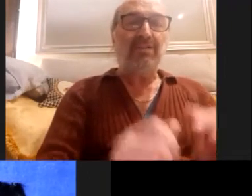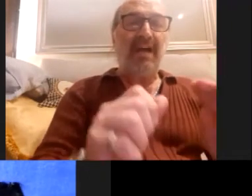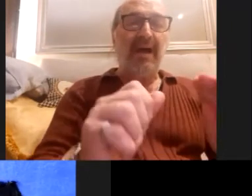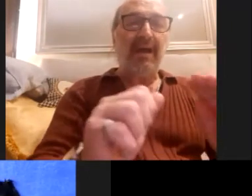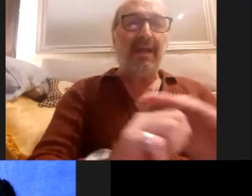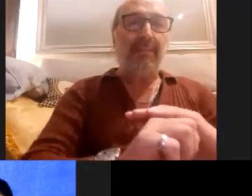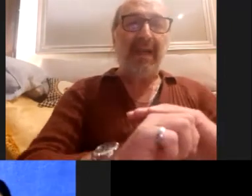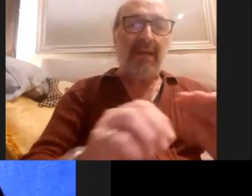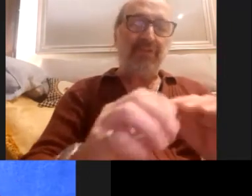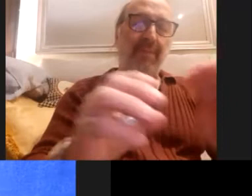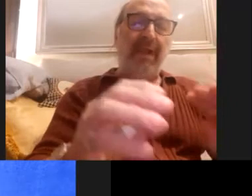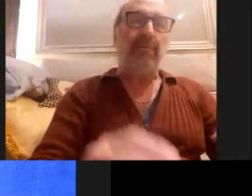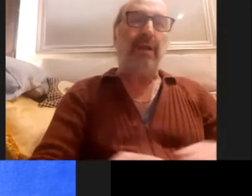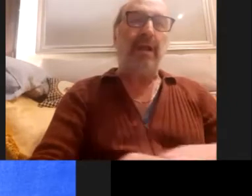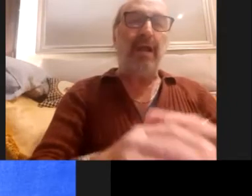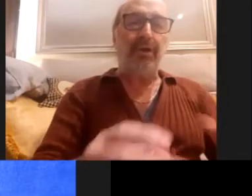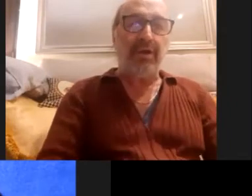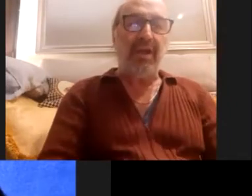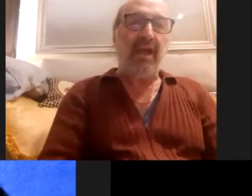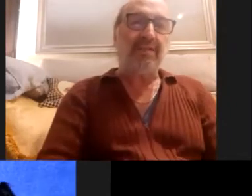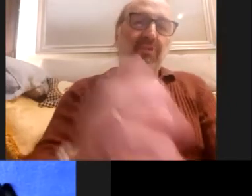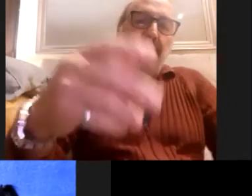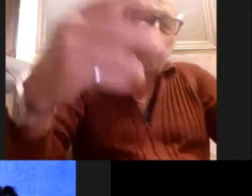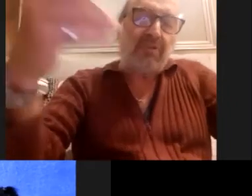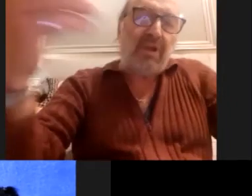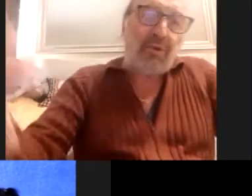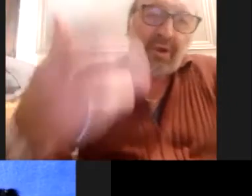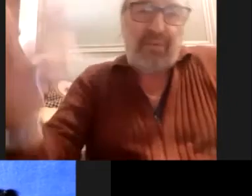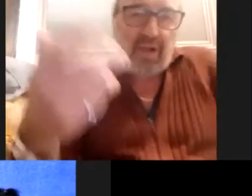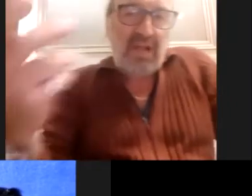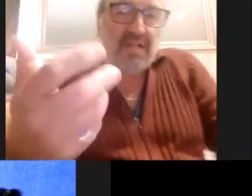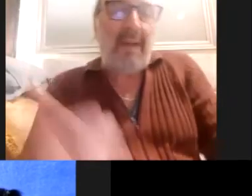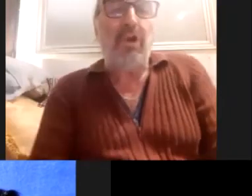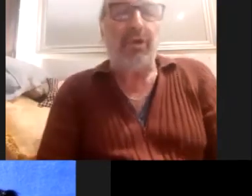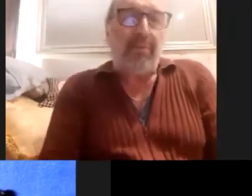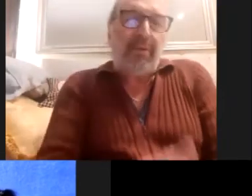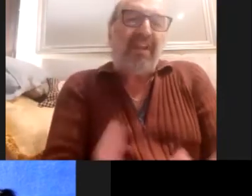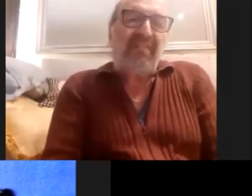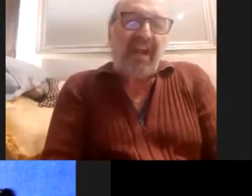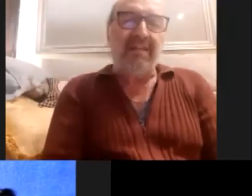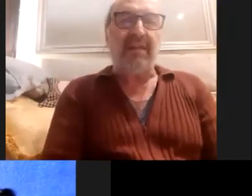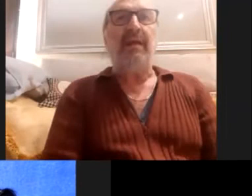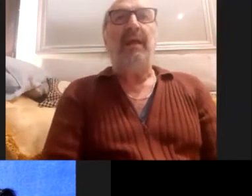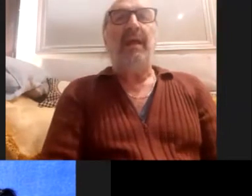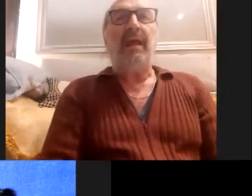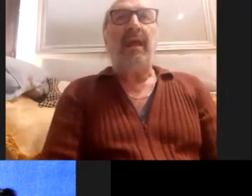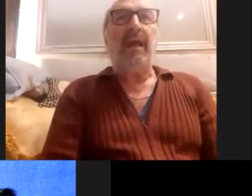la cosa impecable, el error que es, no es un error, llamámoslo error porque es